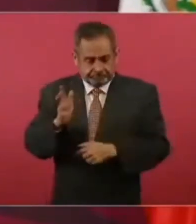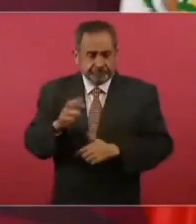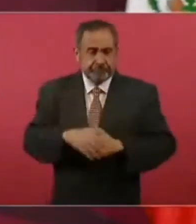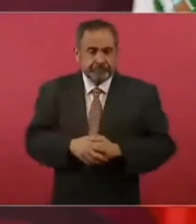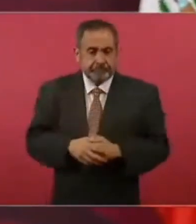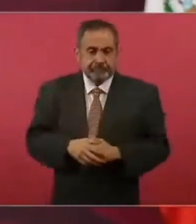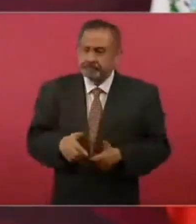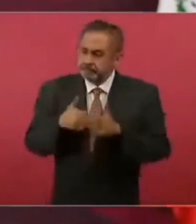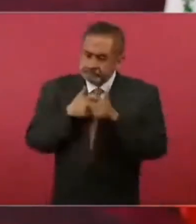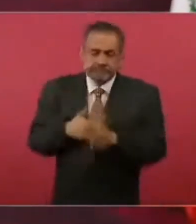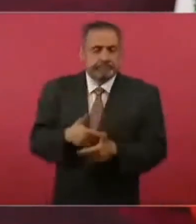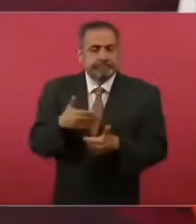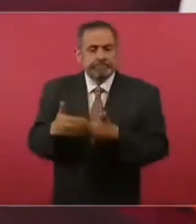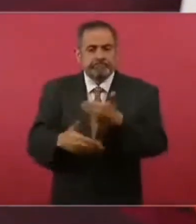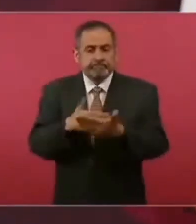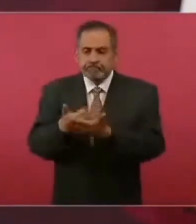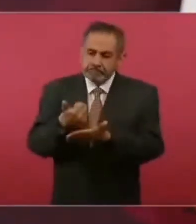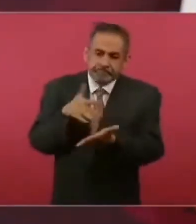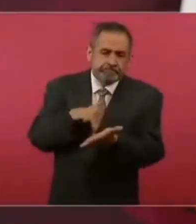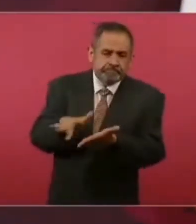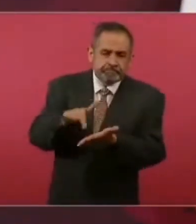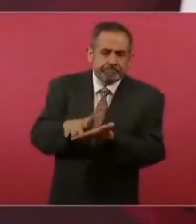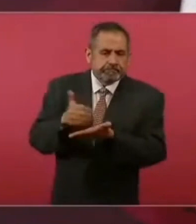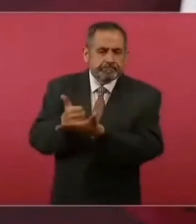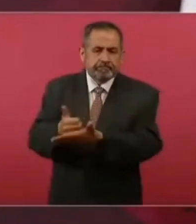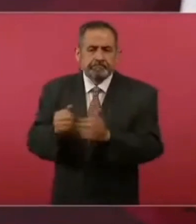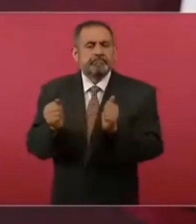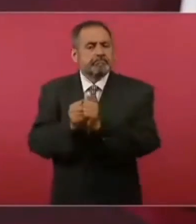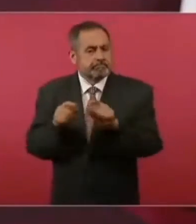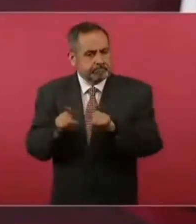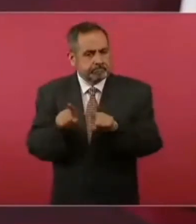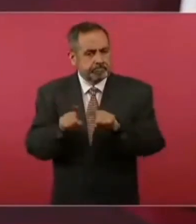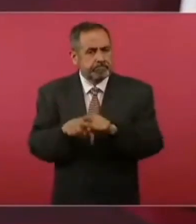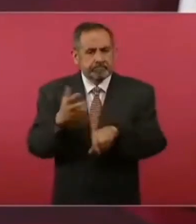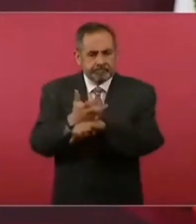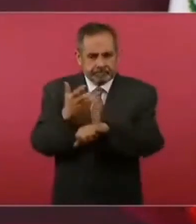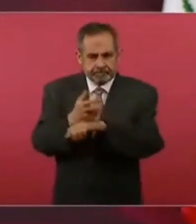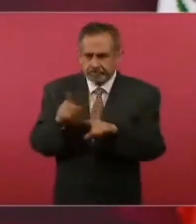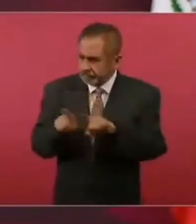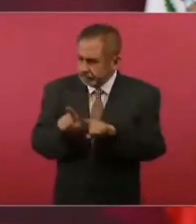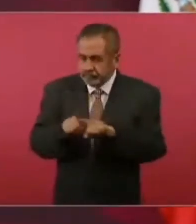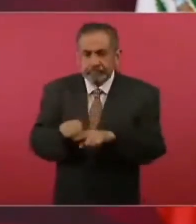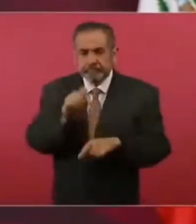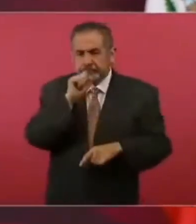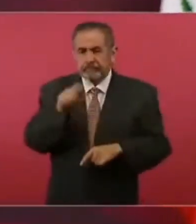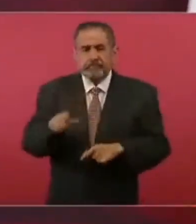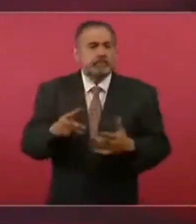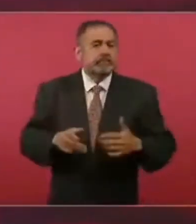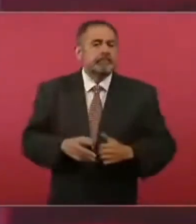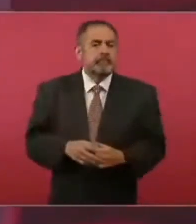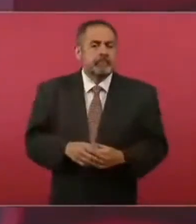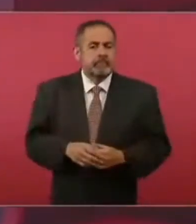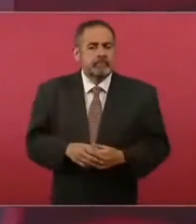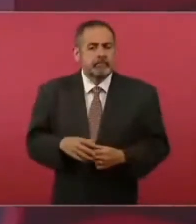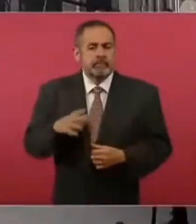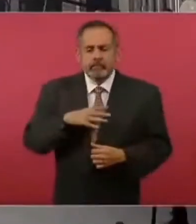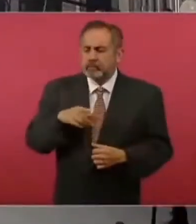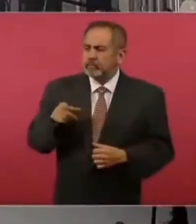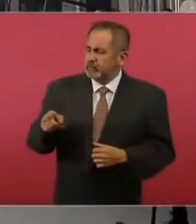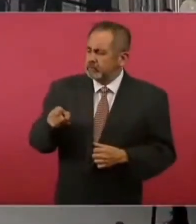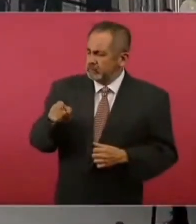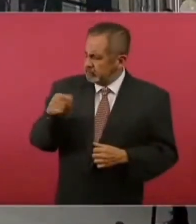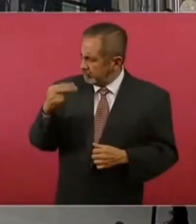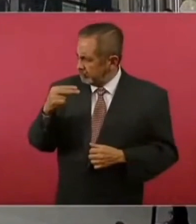Y vamos a seguir cooperando también con Estados Unidos. Incluso hay un programa,